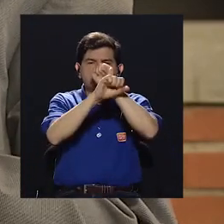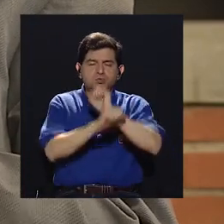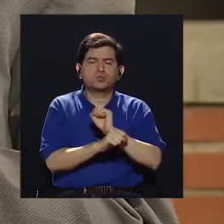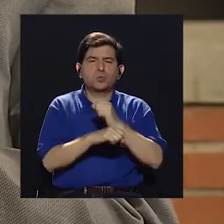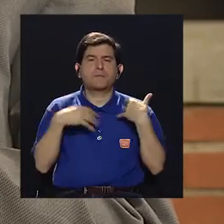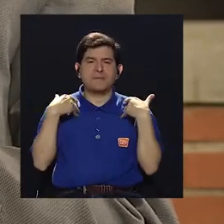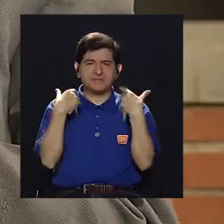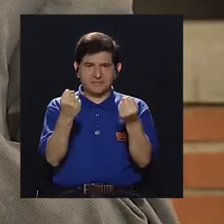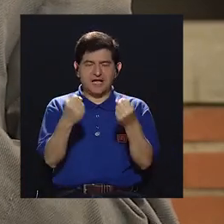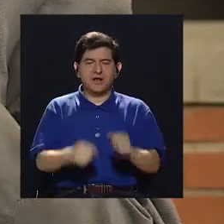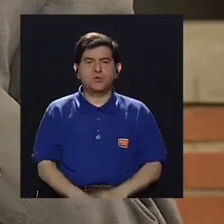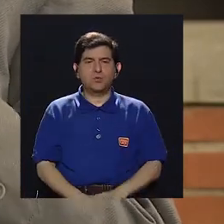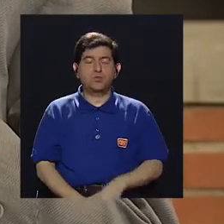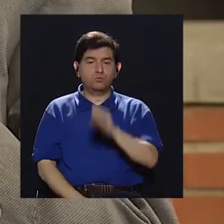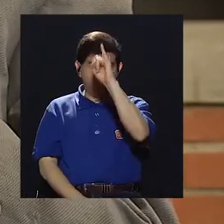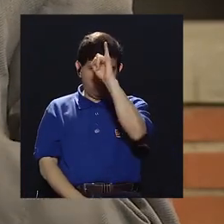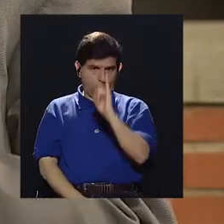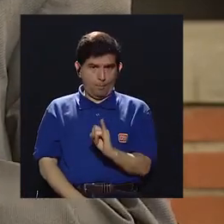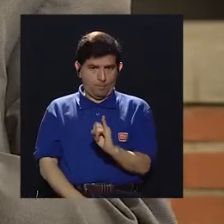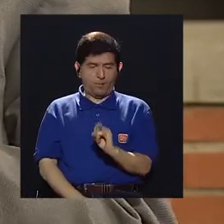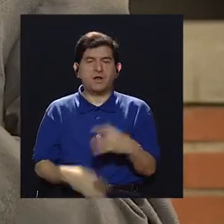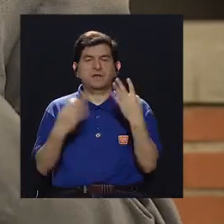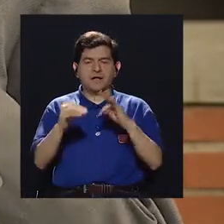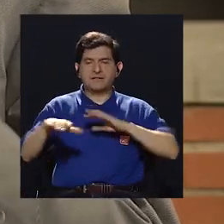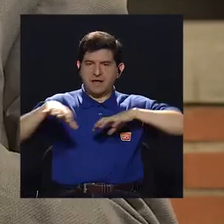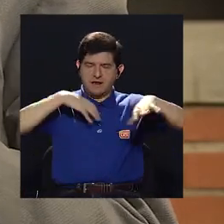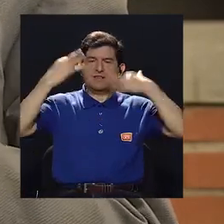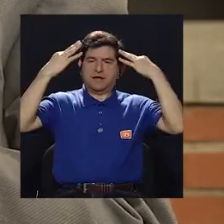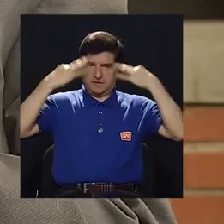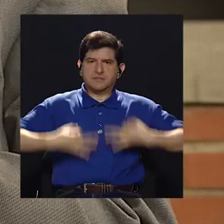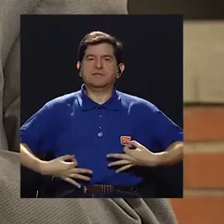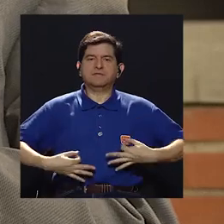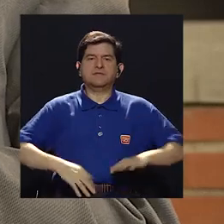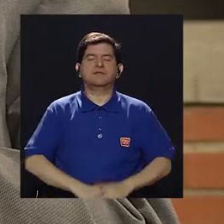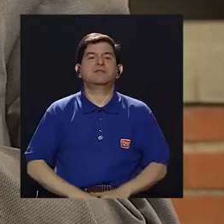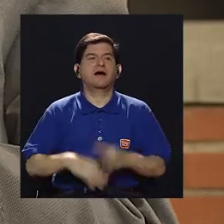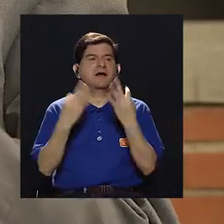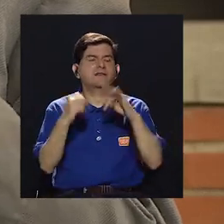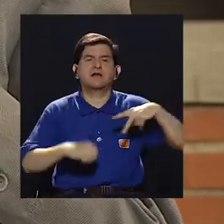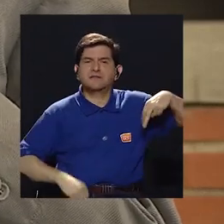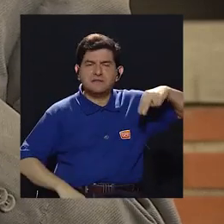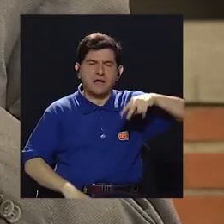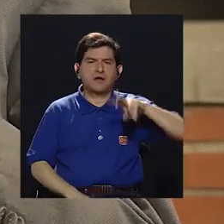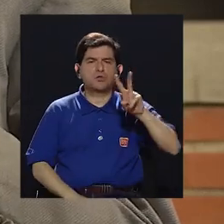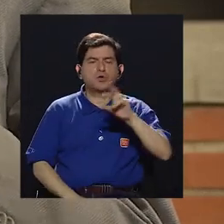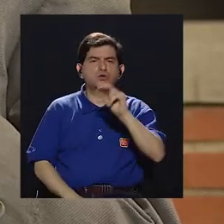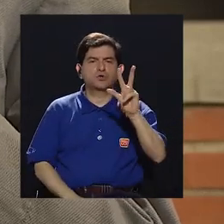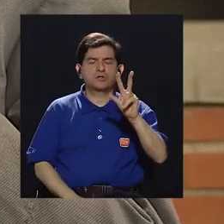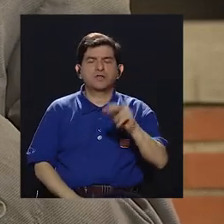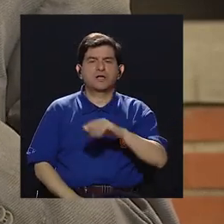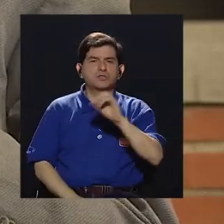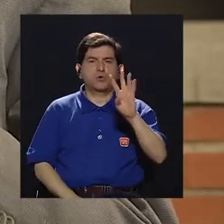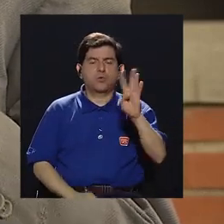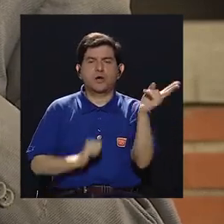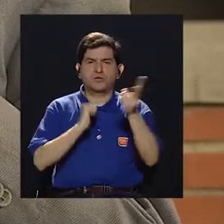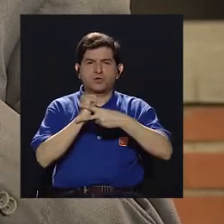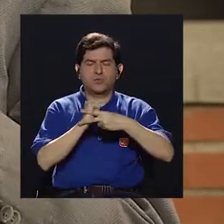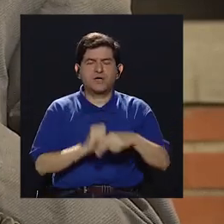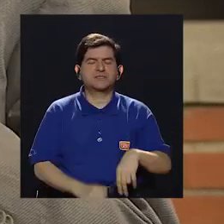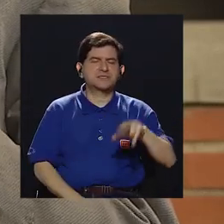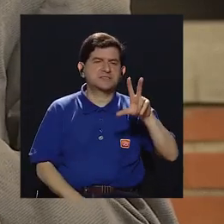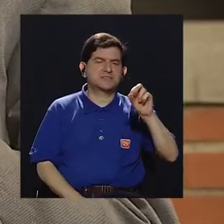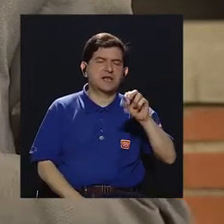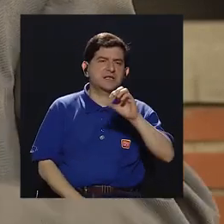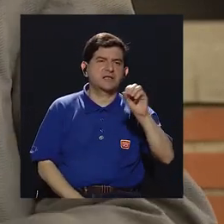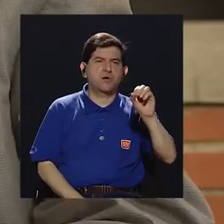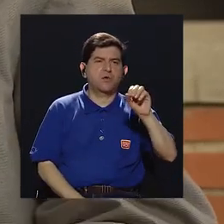de salud. Hay que ser delgado, hay que tratar de hacer un poco de ejercicio, hay que tratar de caminar 2, 3 veces, 4 veces por semana,